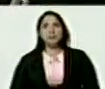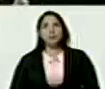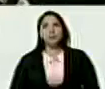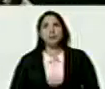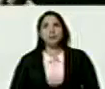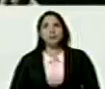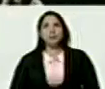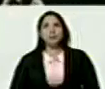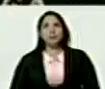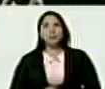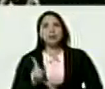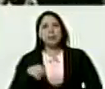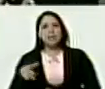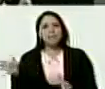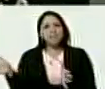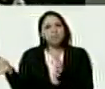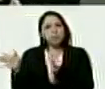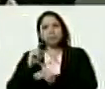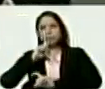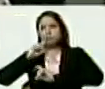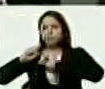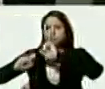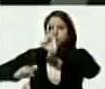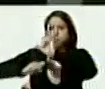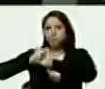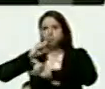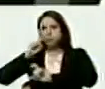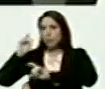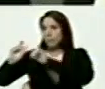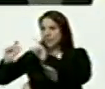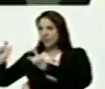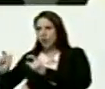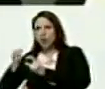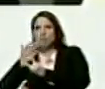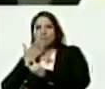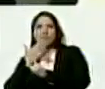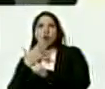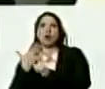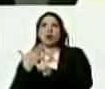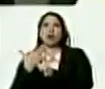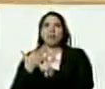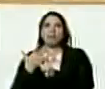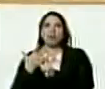que instigan al odio, que trepan ahí al púlpito,